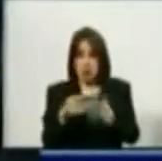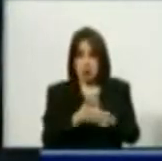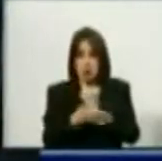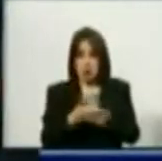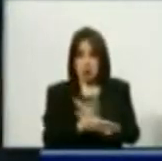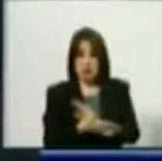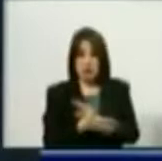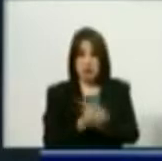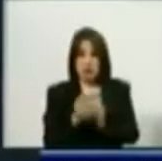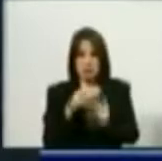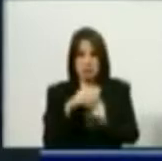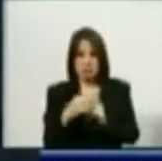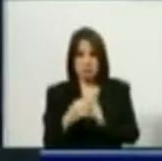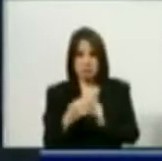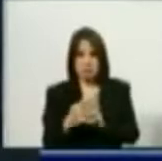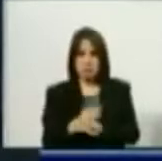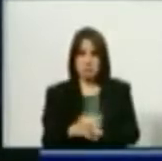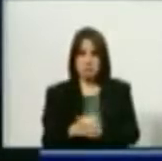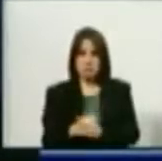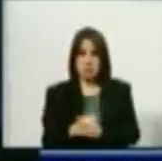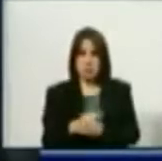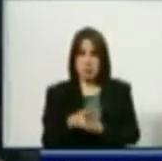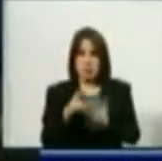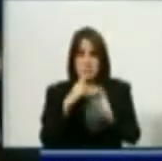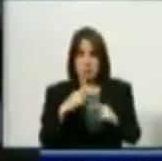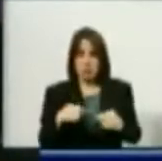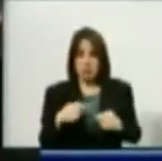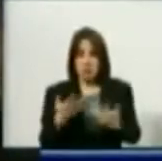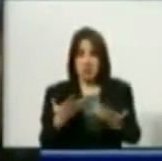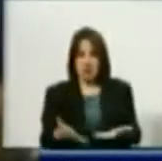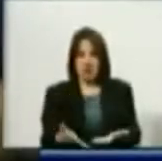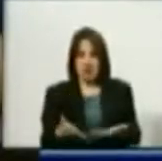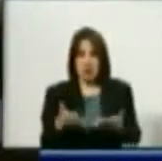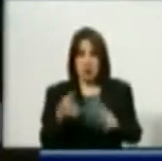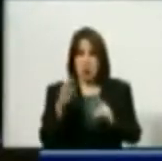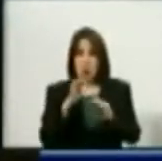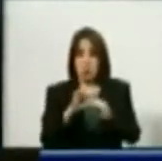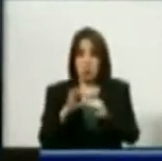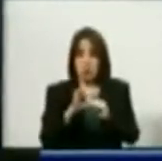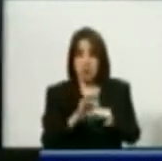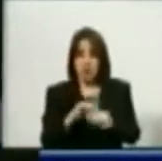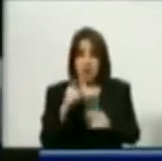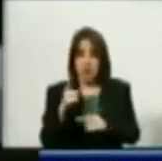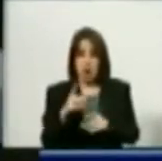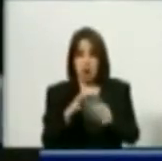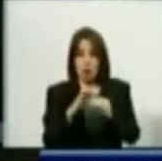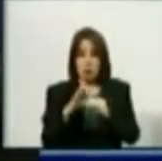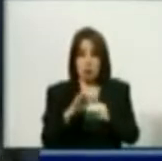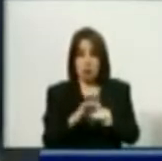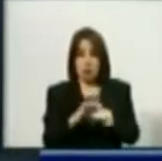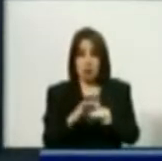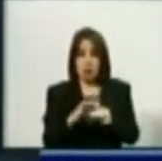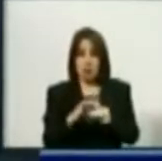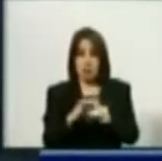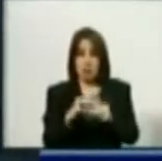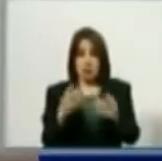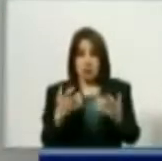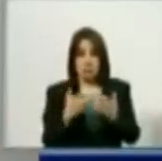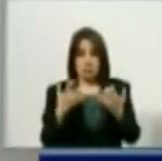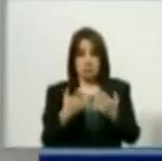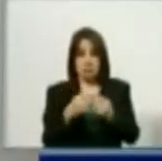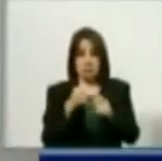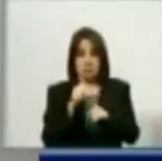entonces cuál es nuestra respuesta unidad y más unidad esa debe ser nuestra divisa